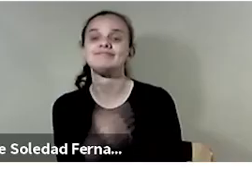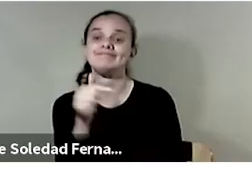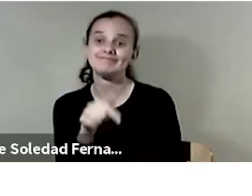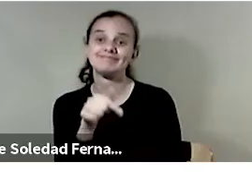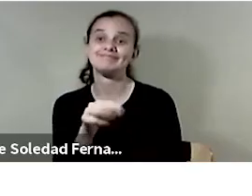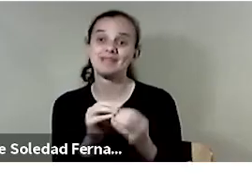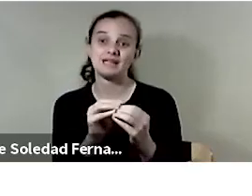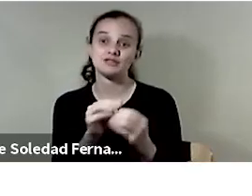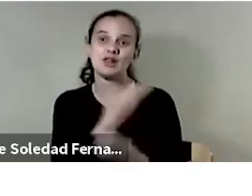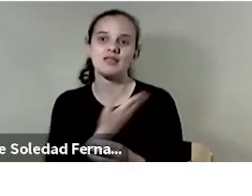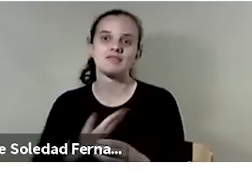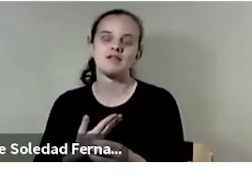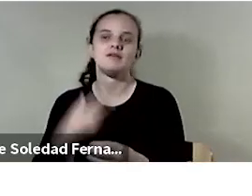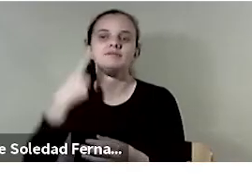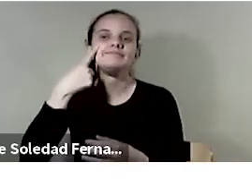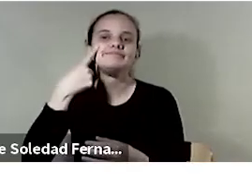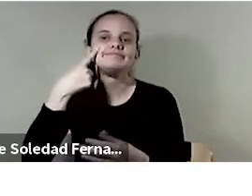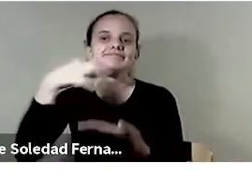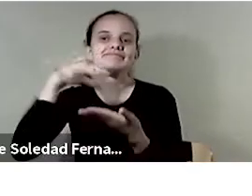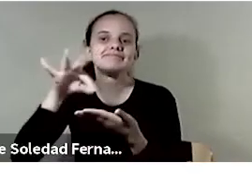demanda. Entonces,